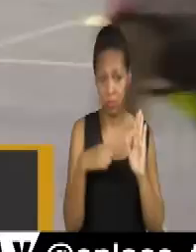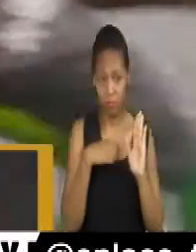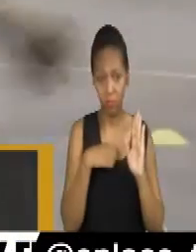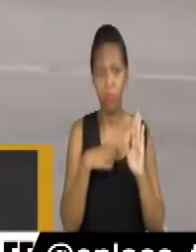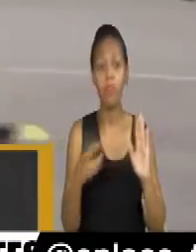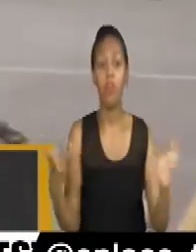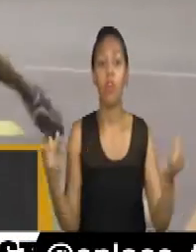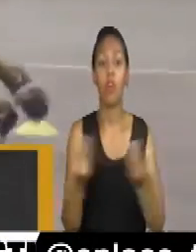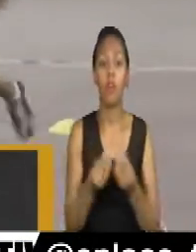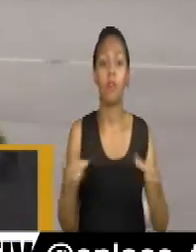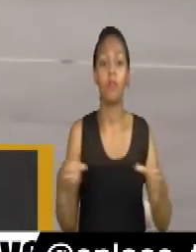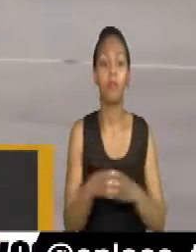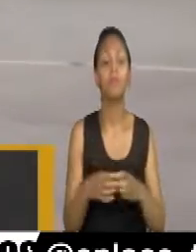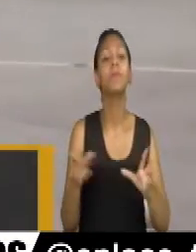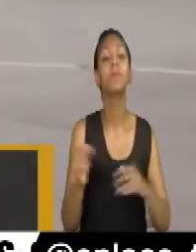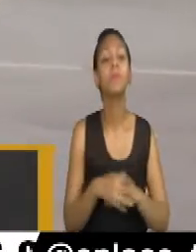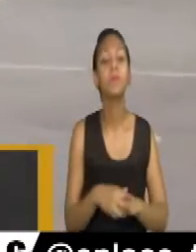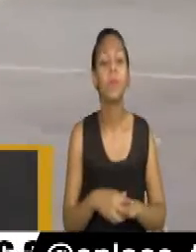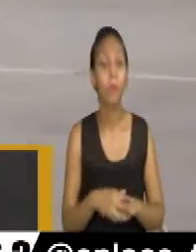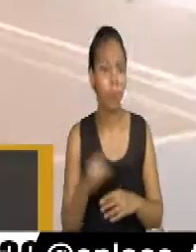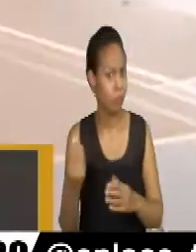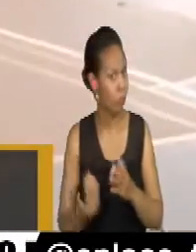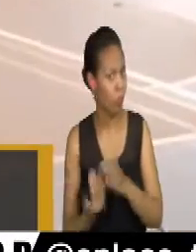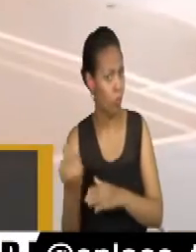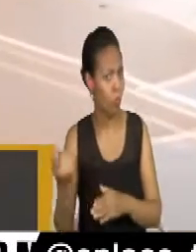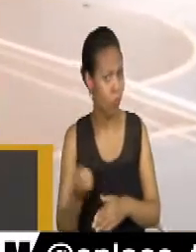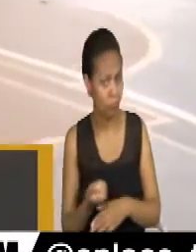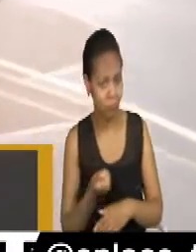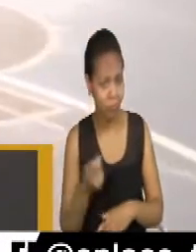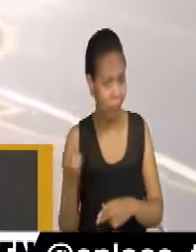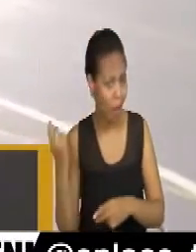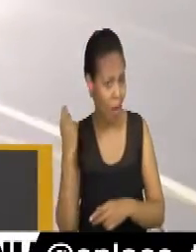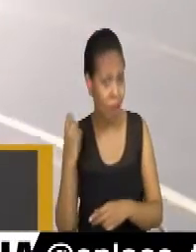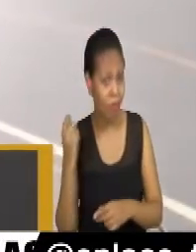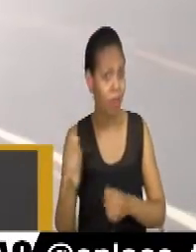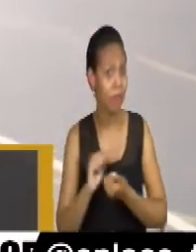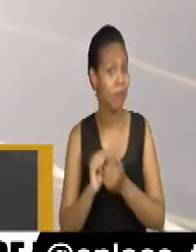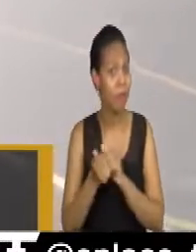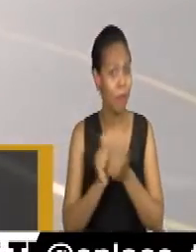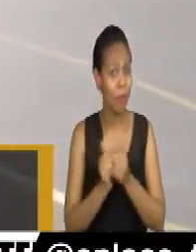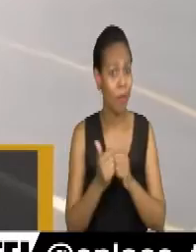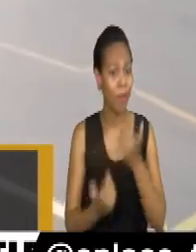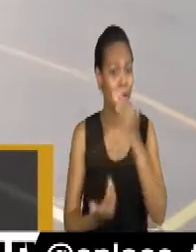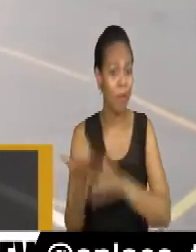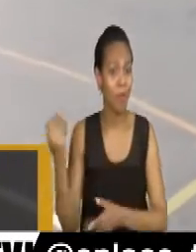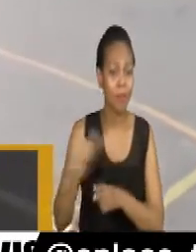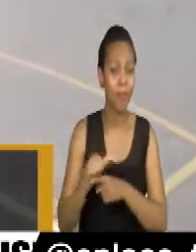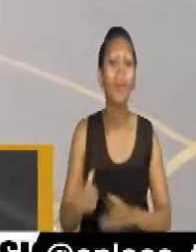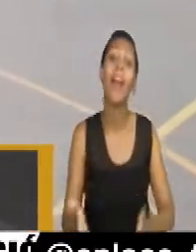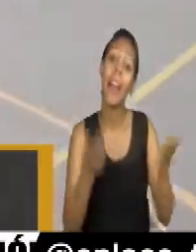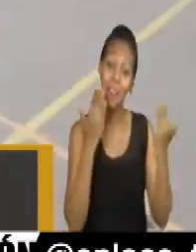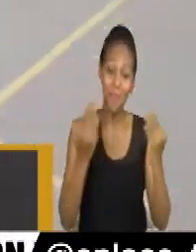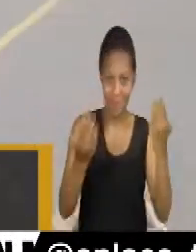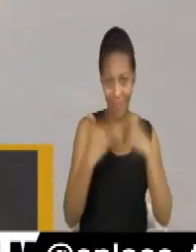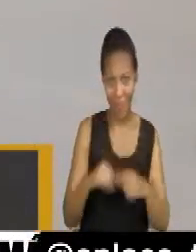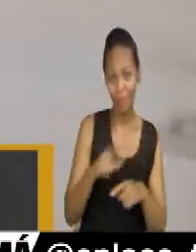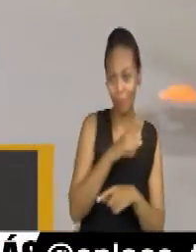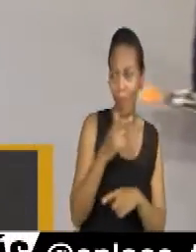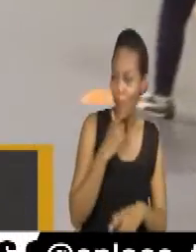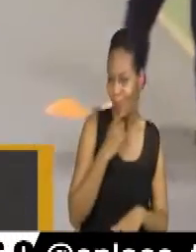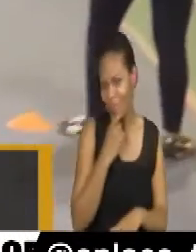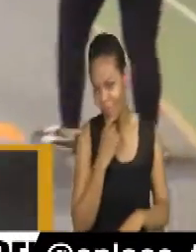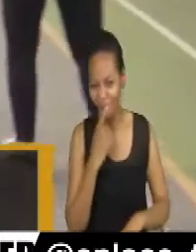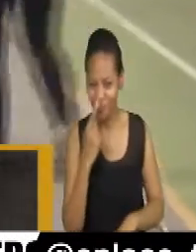pues es un deporte totalmente nuevo en Barranca Bermeja y pues los invito a que vengan y practiquen Ultimate Frisbee. La idea es que todos